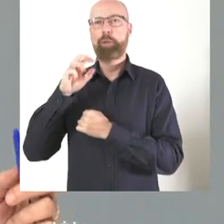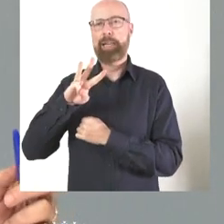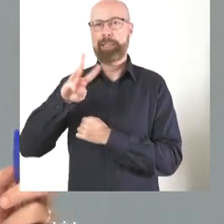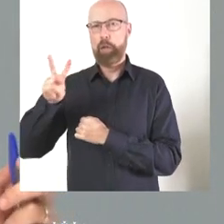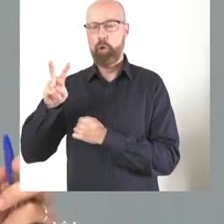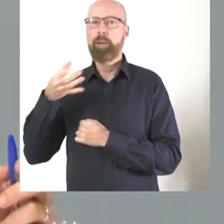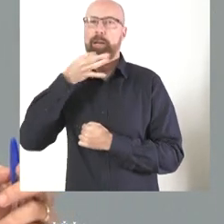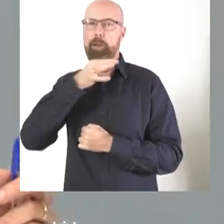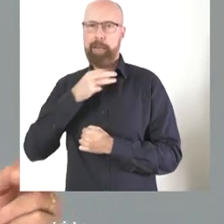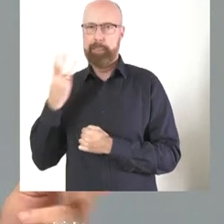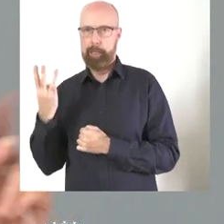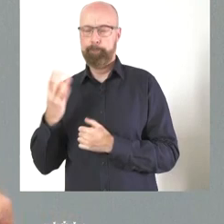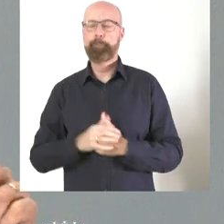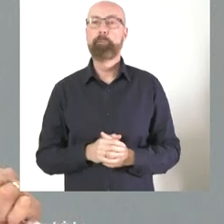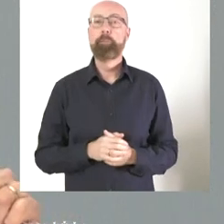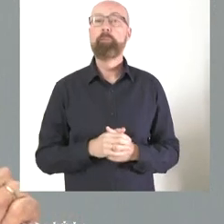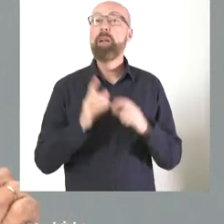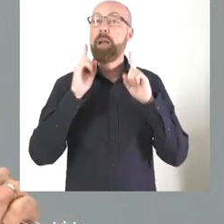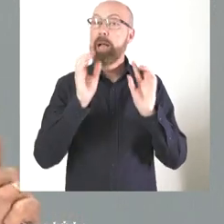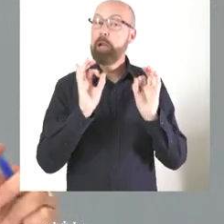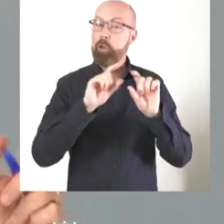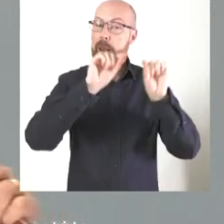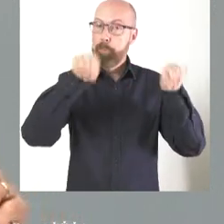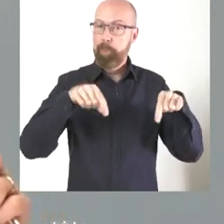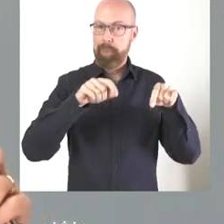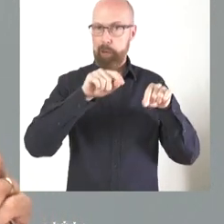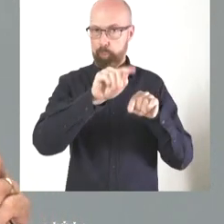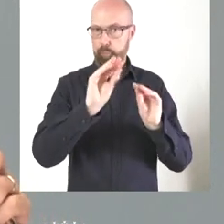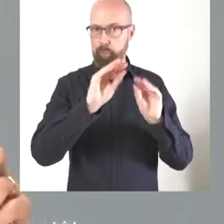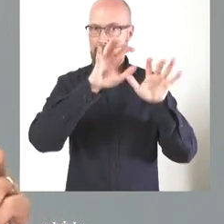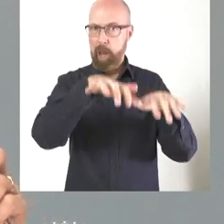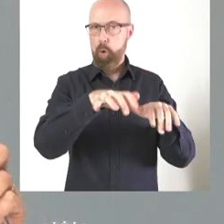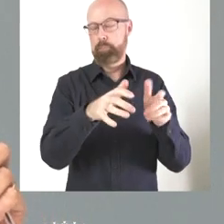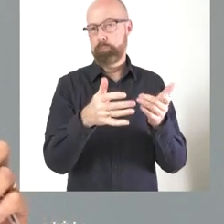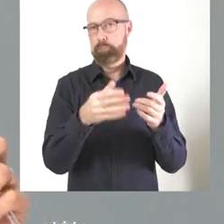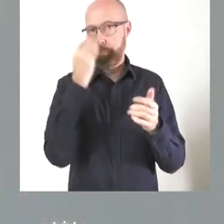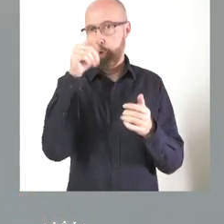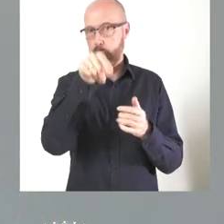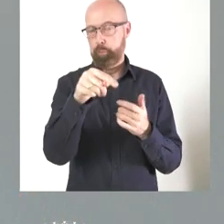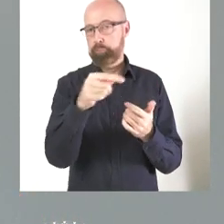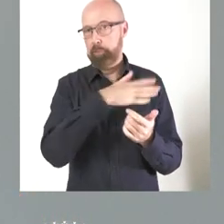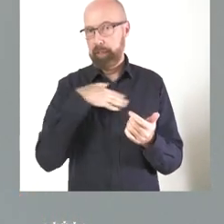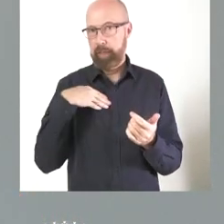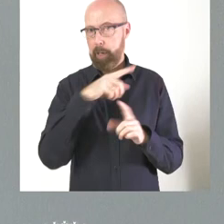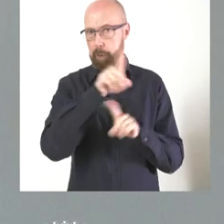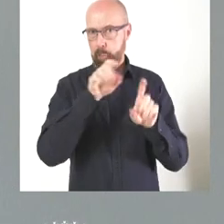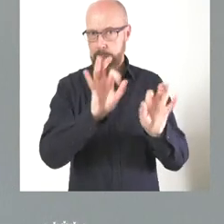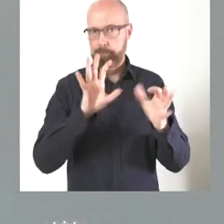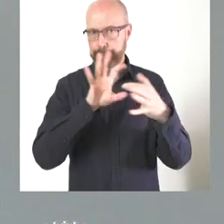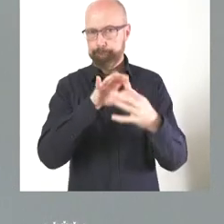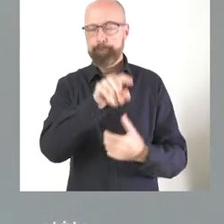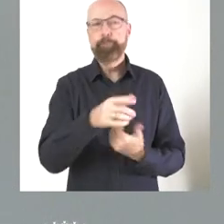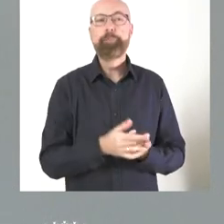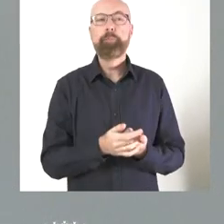tres expedientes en el caso concreto de la provincia de León que Considero que usted preguntaba específicamente por ello